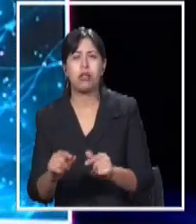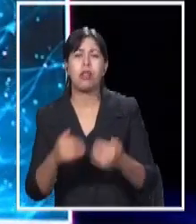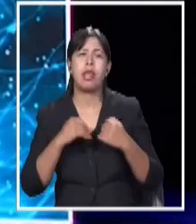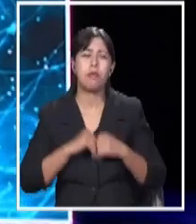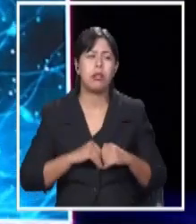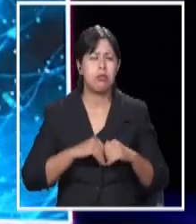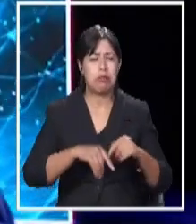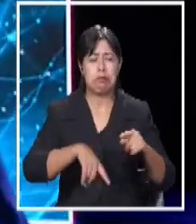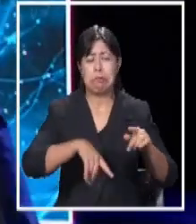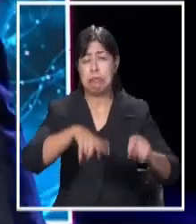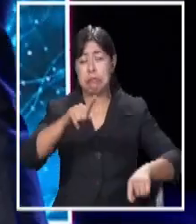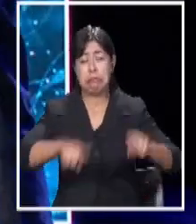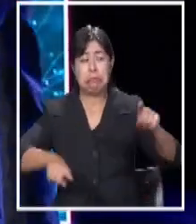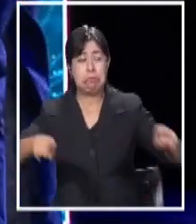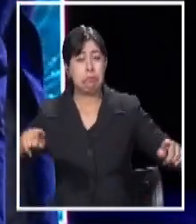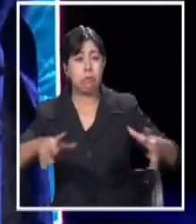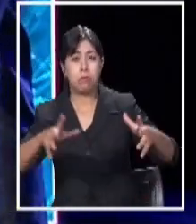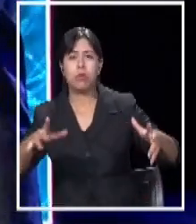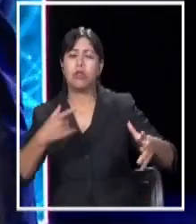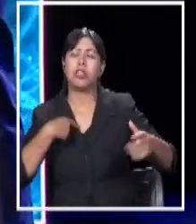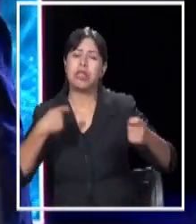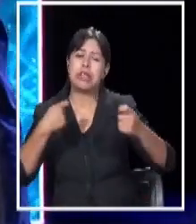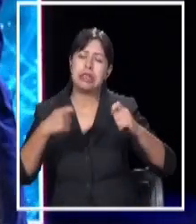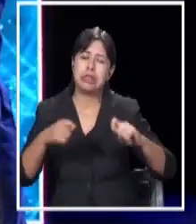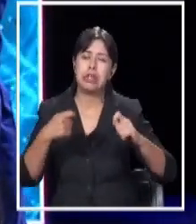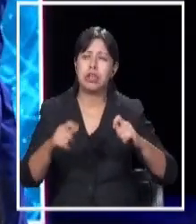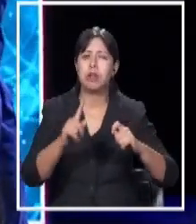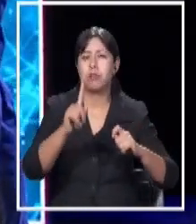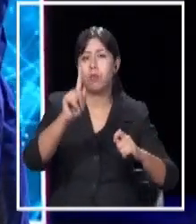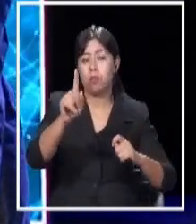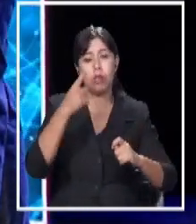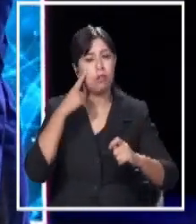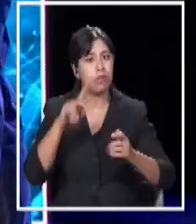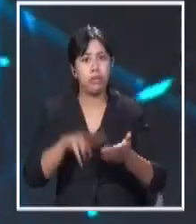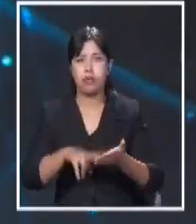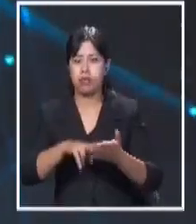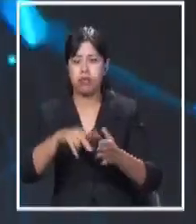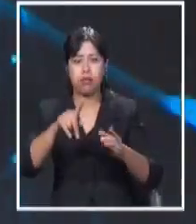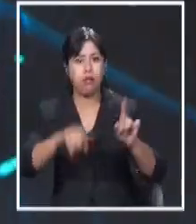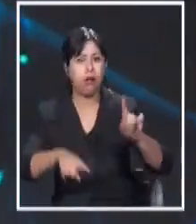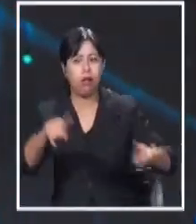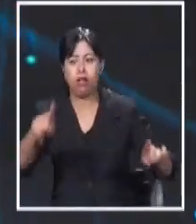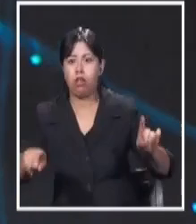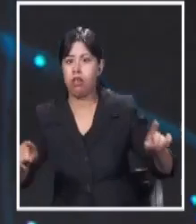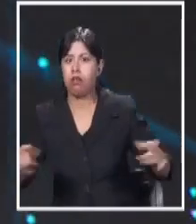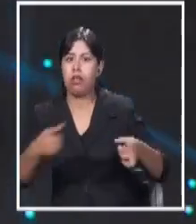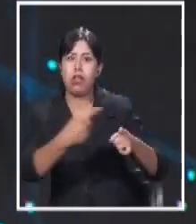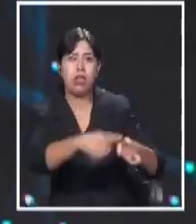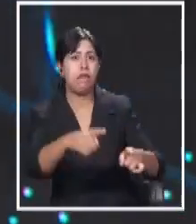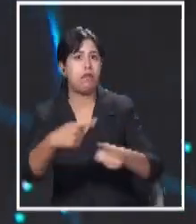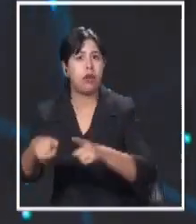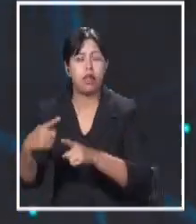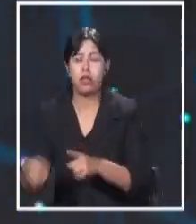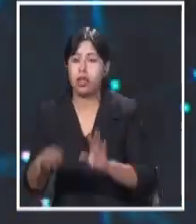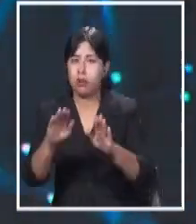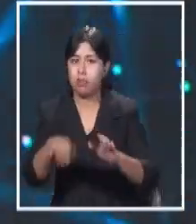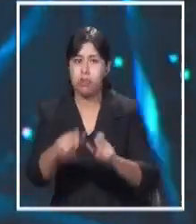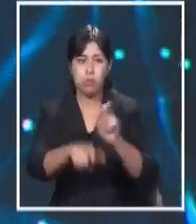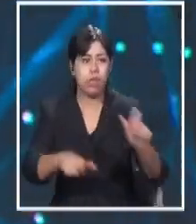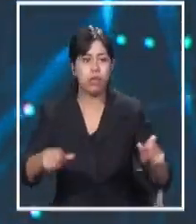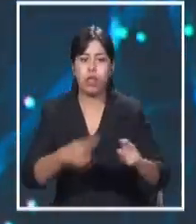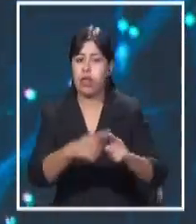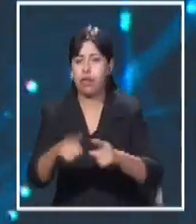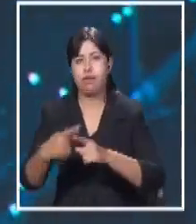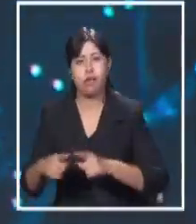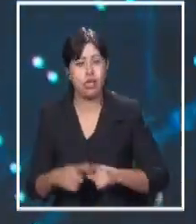bolsa de gatos. Tratamos de hacer como que es una sola cosa, pero en realidad hay tantas depresiones como personas que la padecen. Y nosotros nos hemos